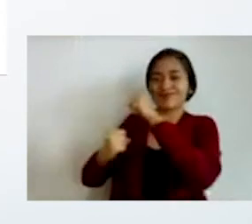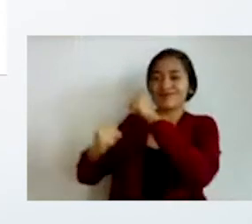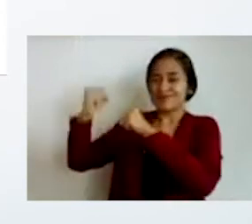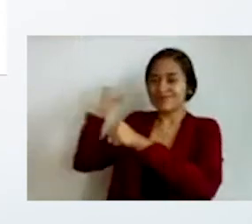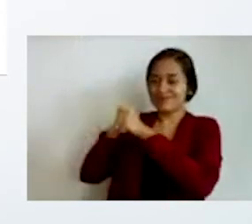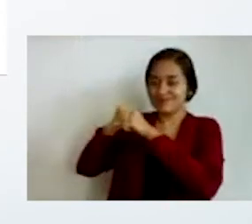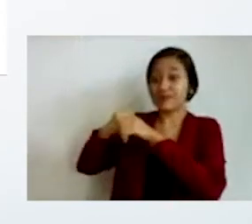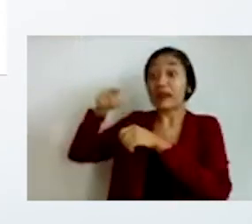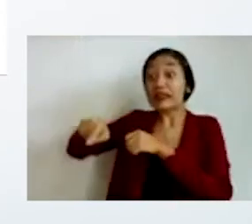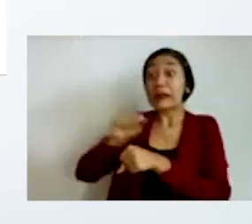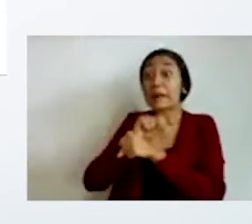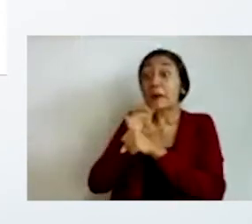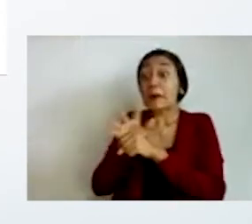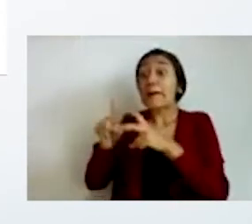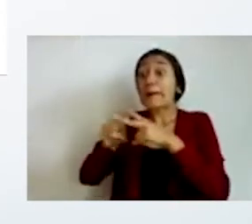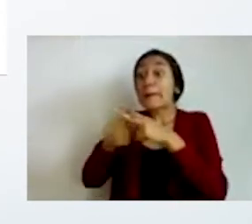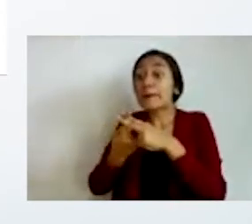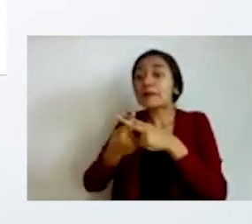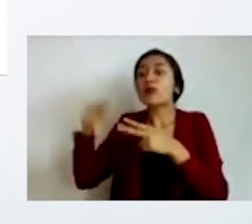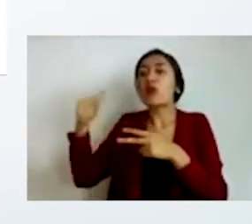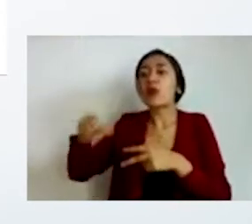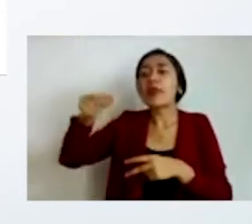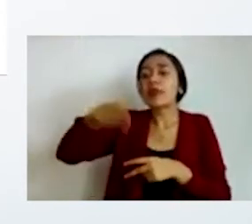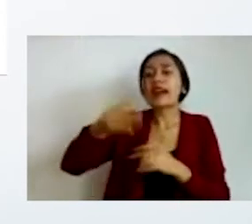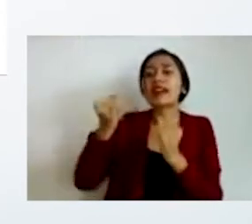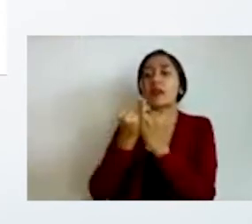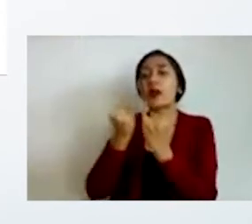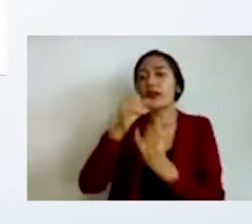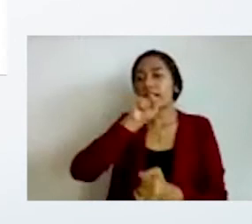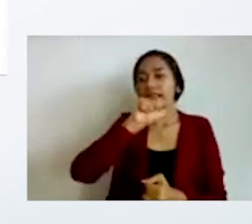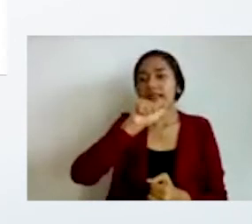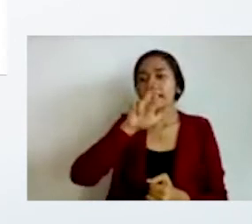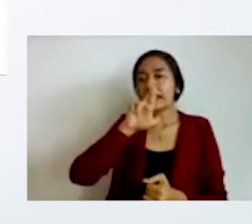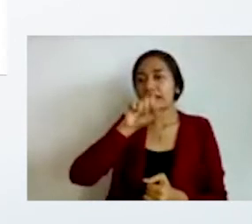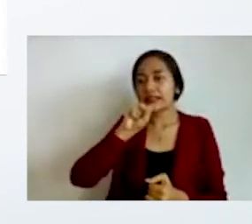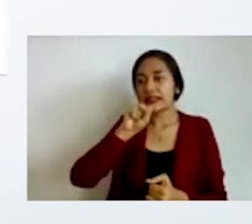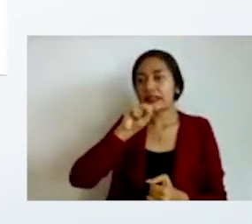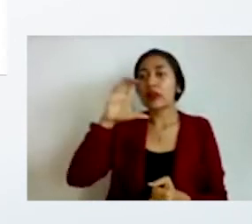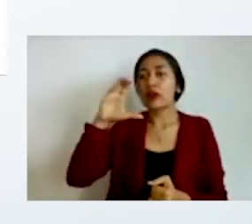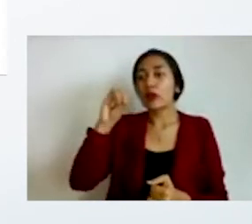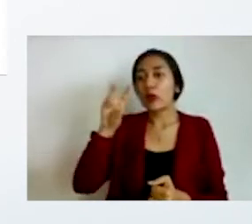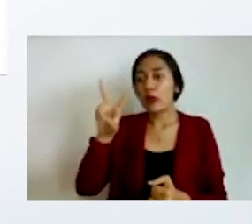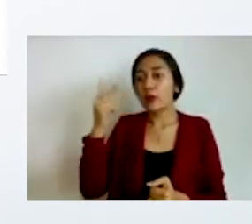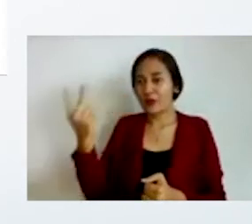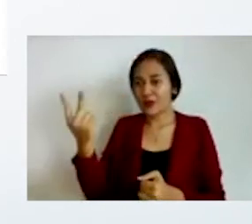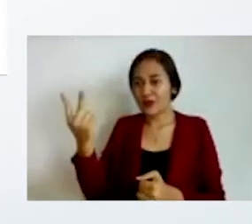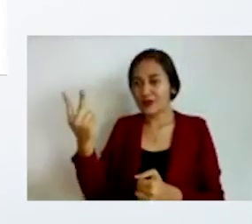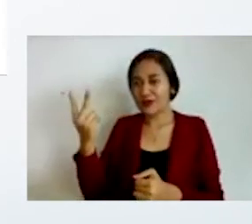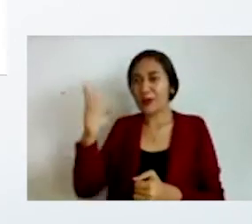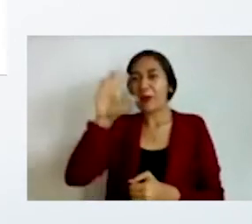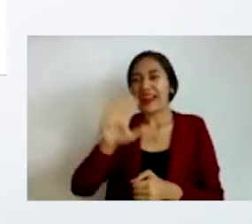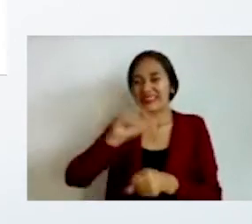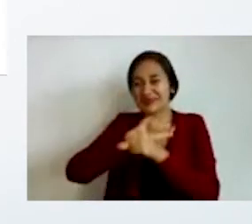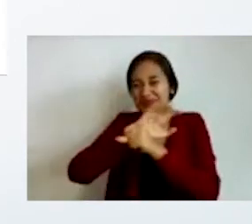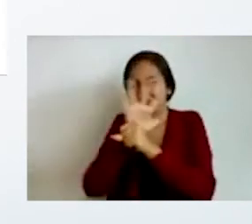denominó SARS-CoV-2, que es la segunda versión, llamémosle así, de la enfermedad que originalmente se conoció